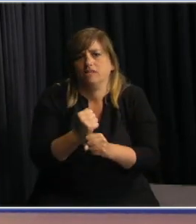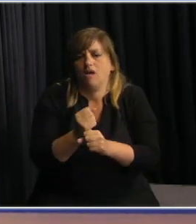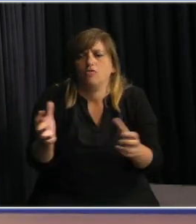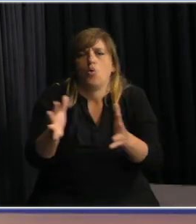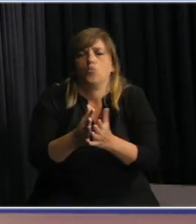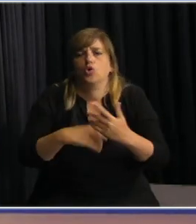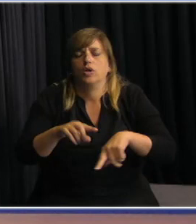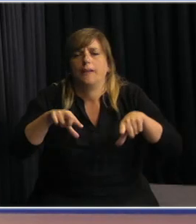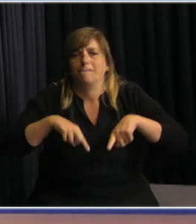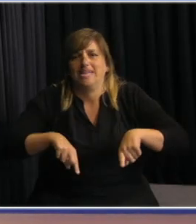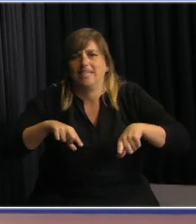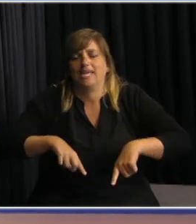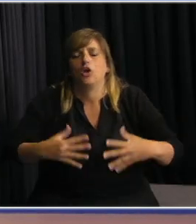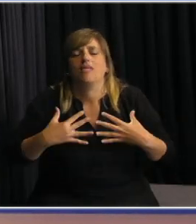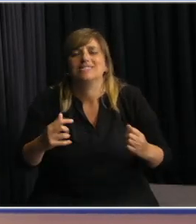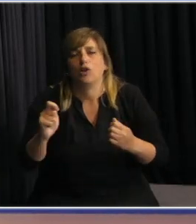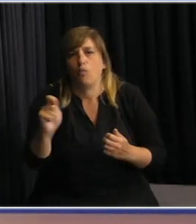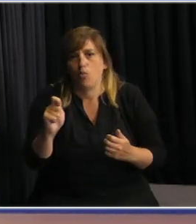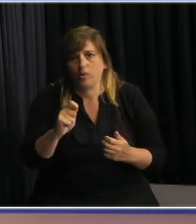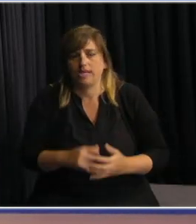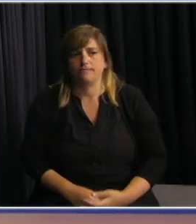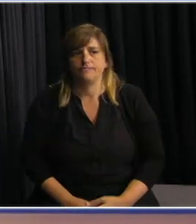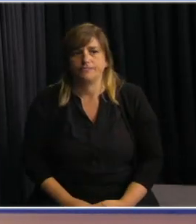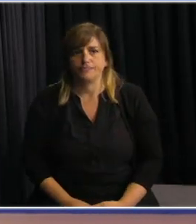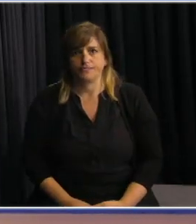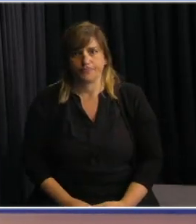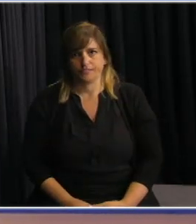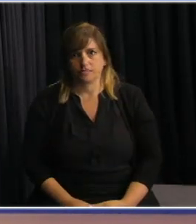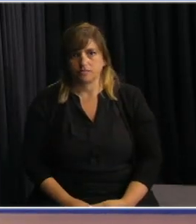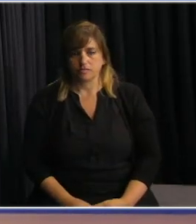codo con el Ministerio de Salud Pública.